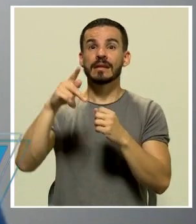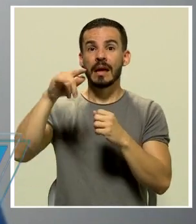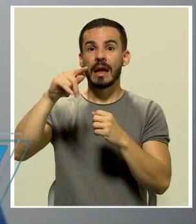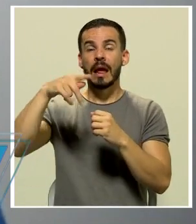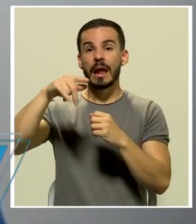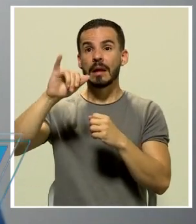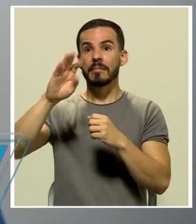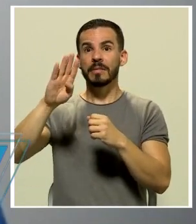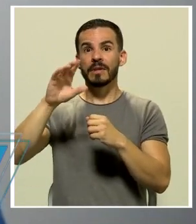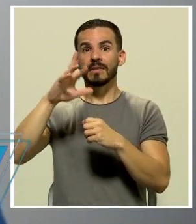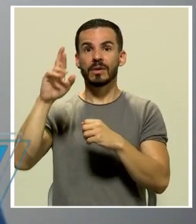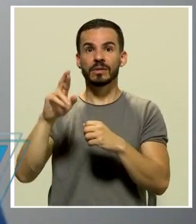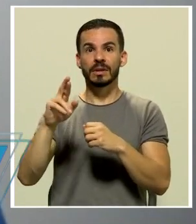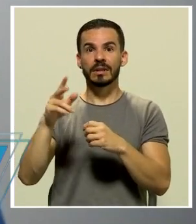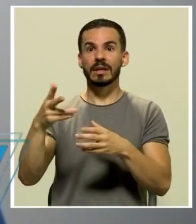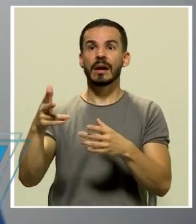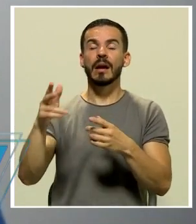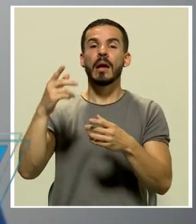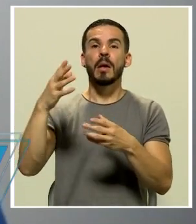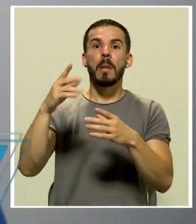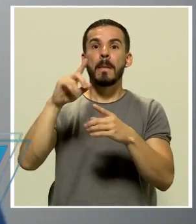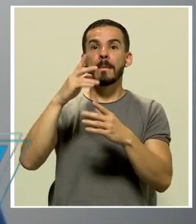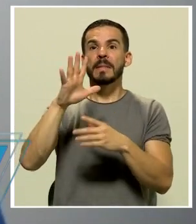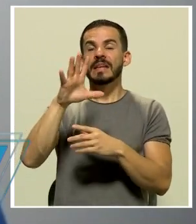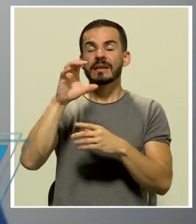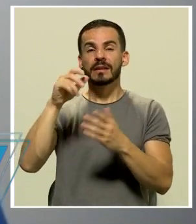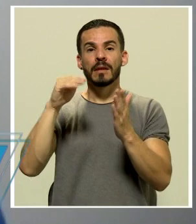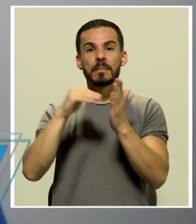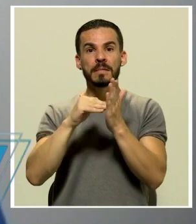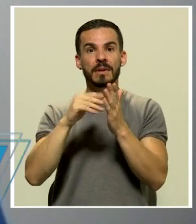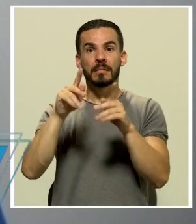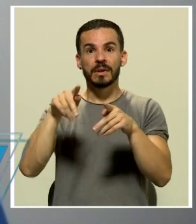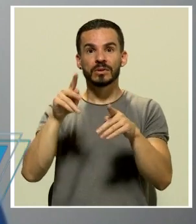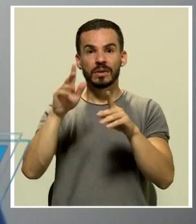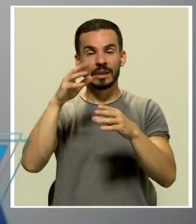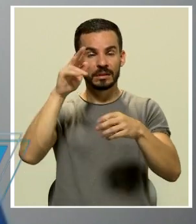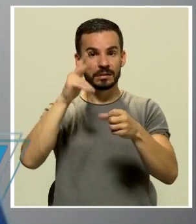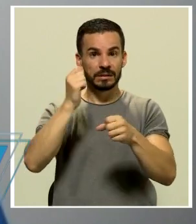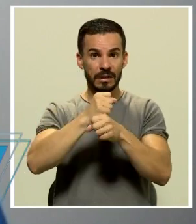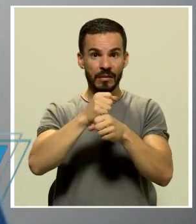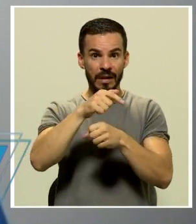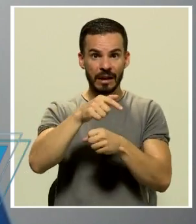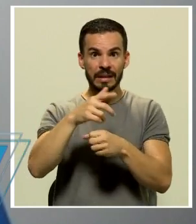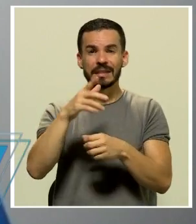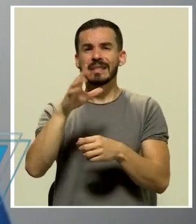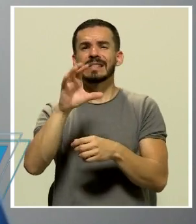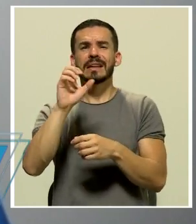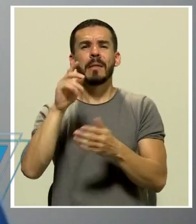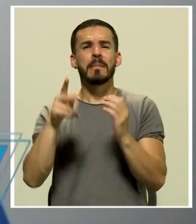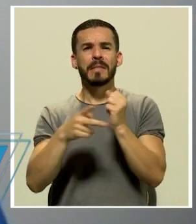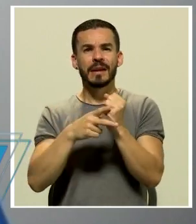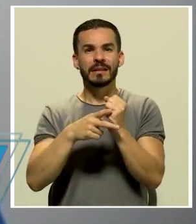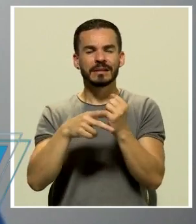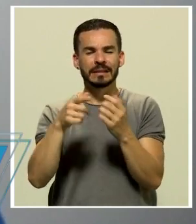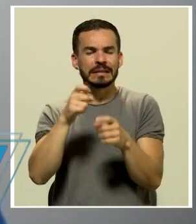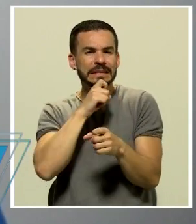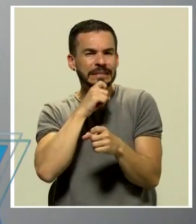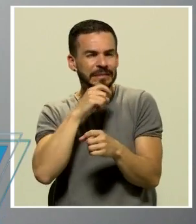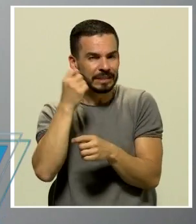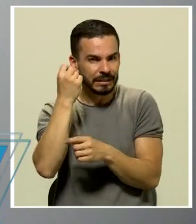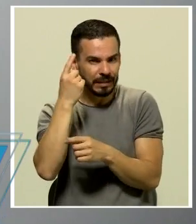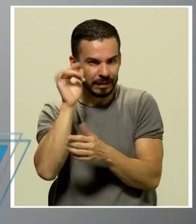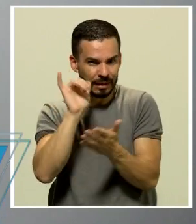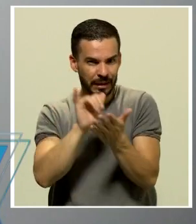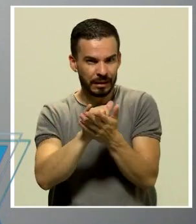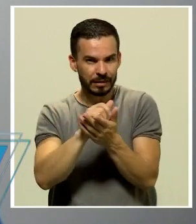que emplean menos de 1,5 millones de personas y tienen un valor de mercado que es 100 veces el PIB de Costa Rica. Es difícil de entender eso, ¿verdad? O sea,